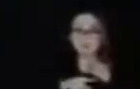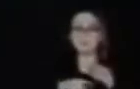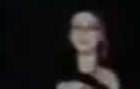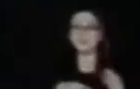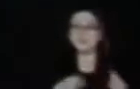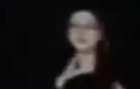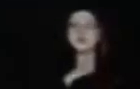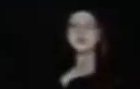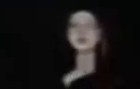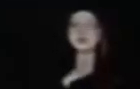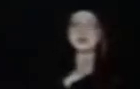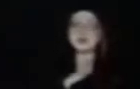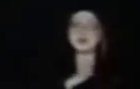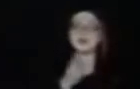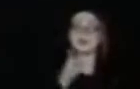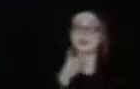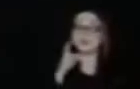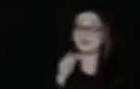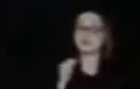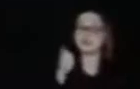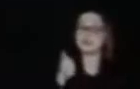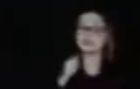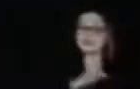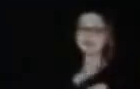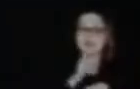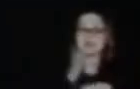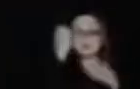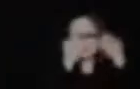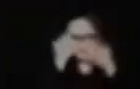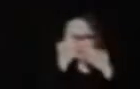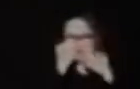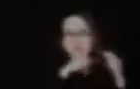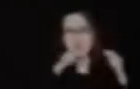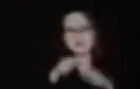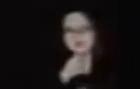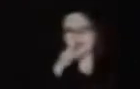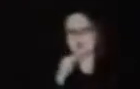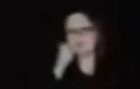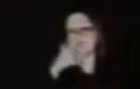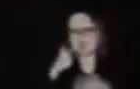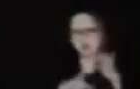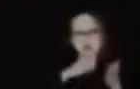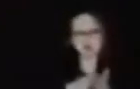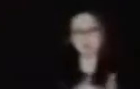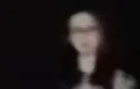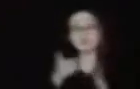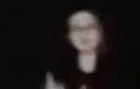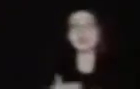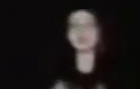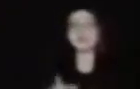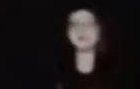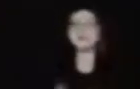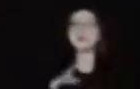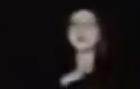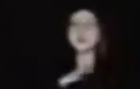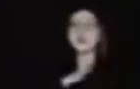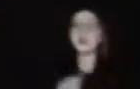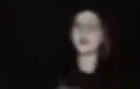entre 176 países evaluados. Y pasamos a ese sitio luego de